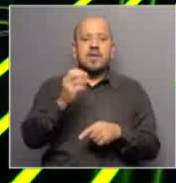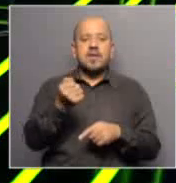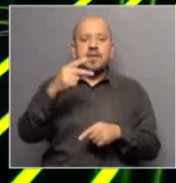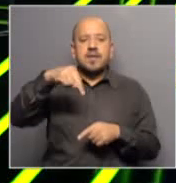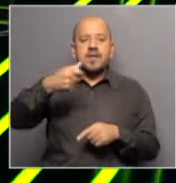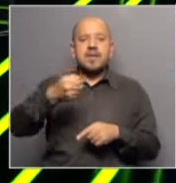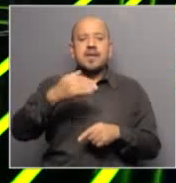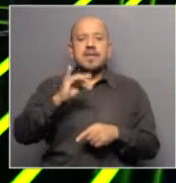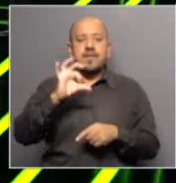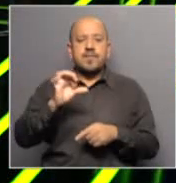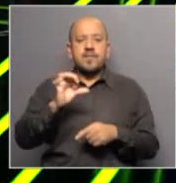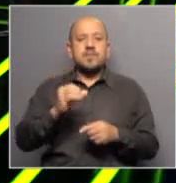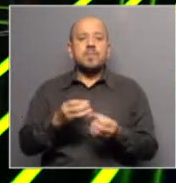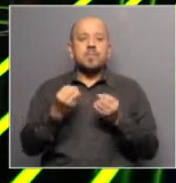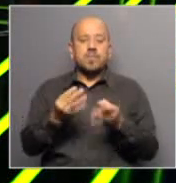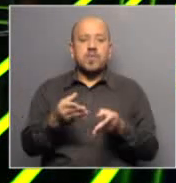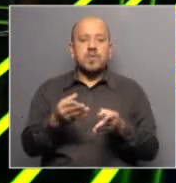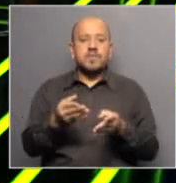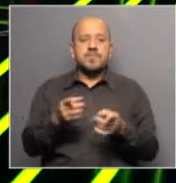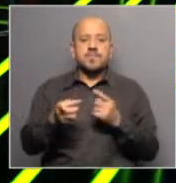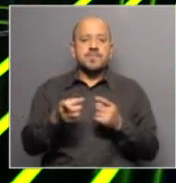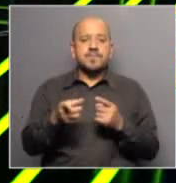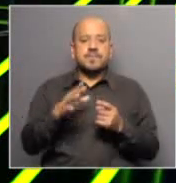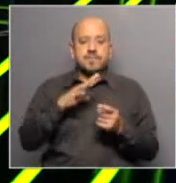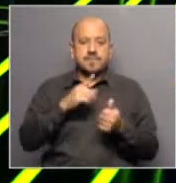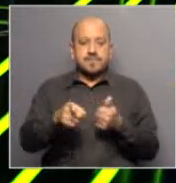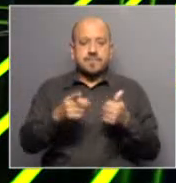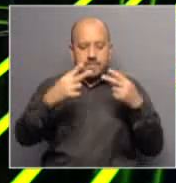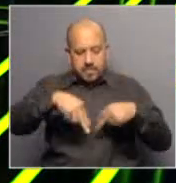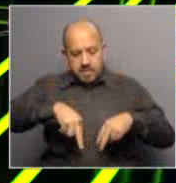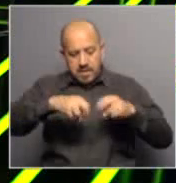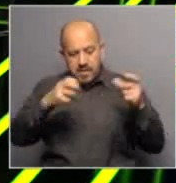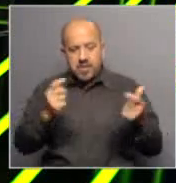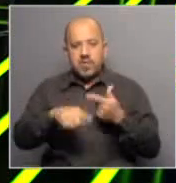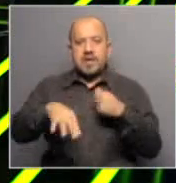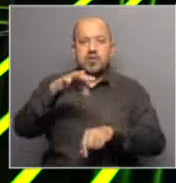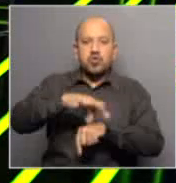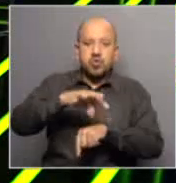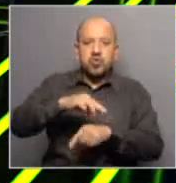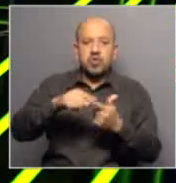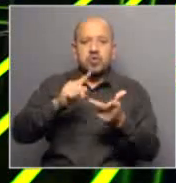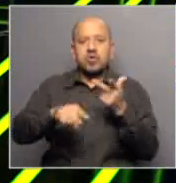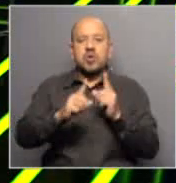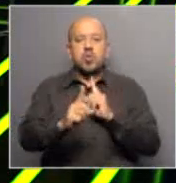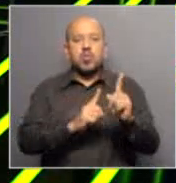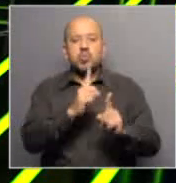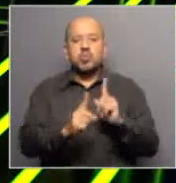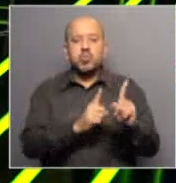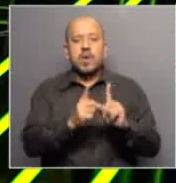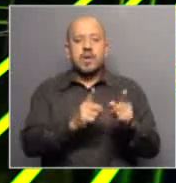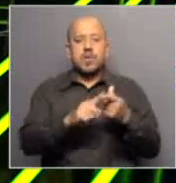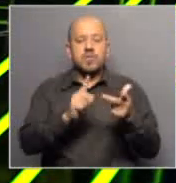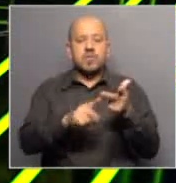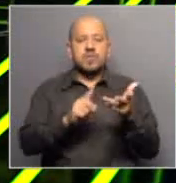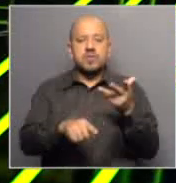el ecosistema canábico, porque están implicados investigadores, doctores, usuario de cannabis medicinal,